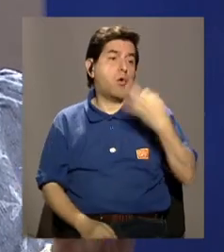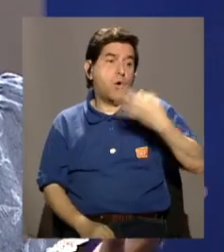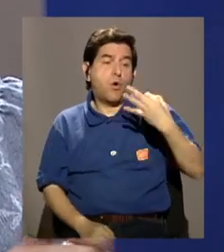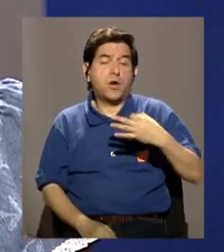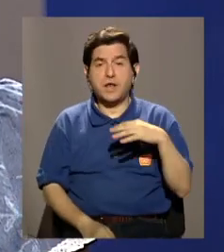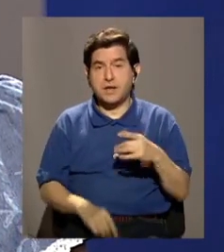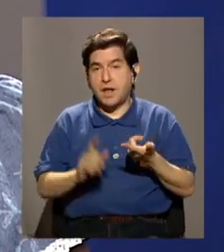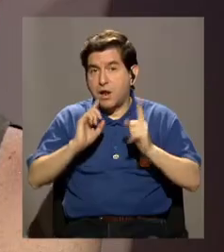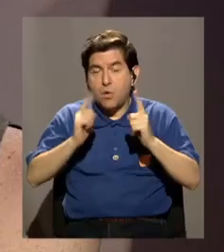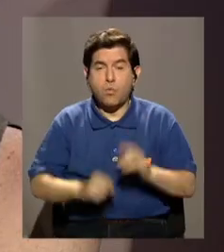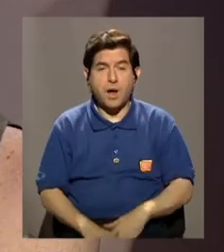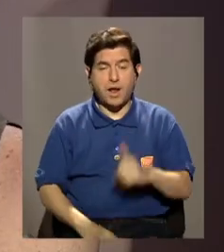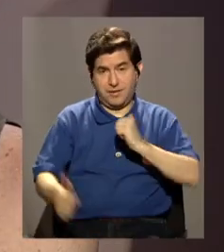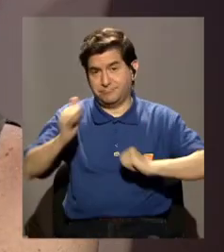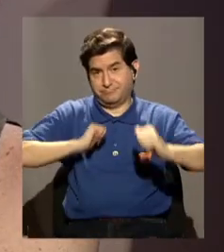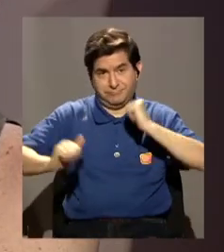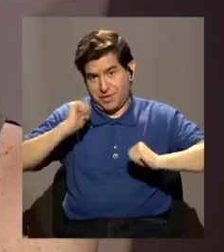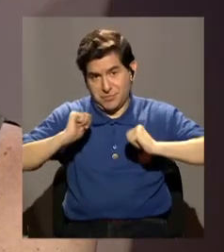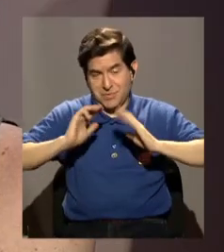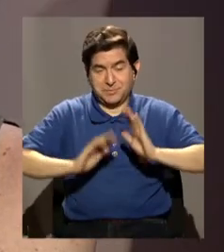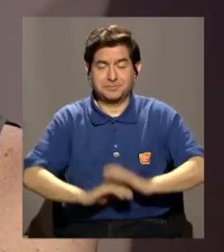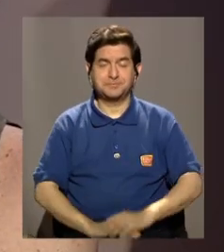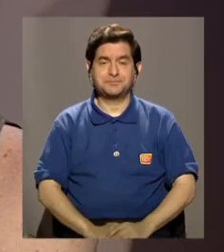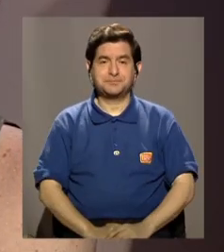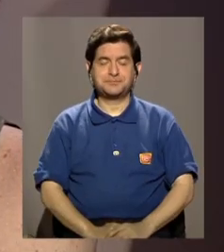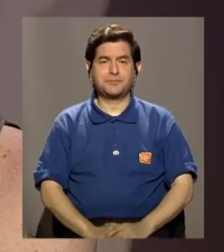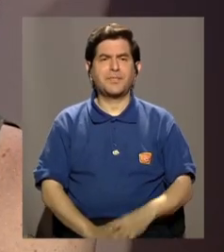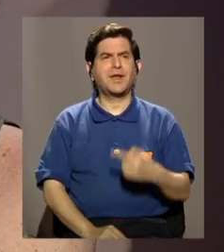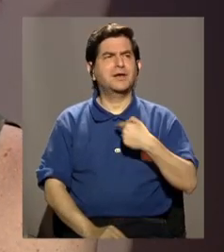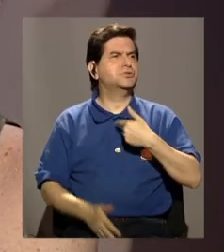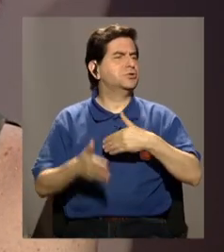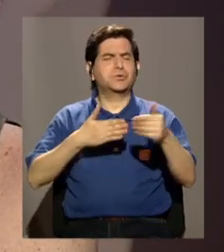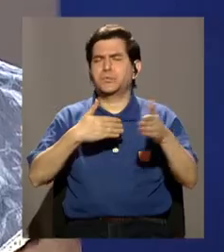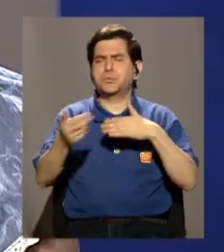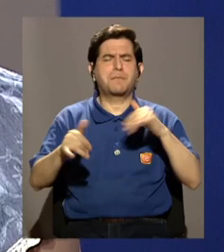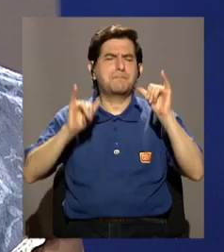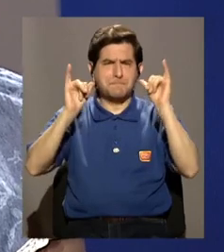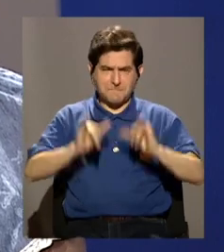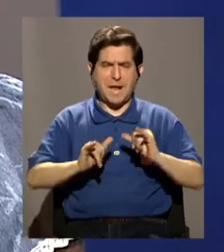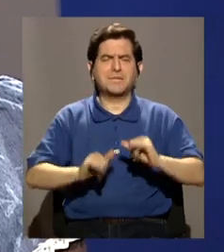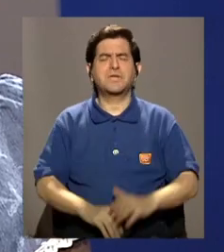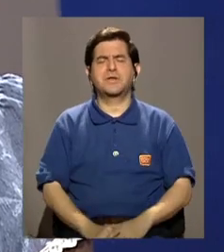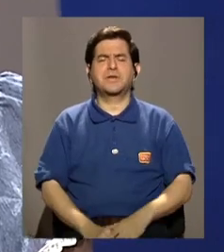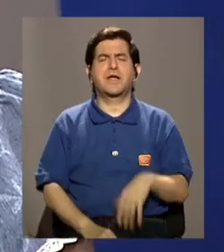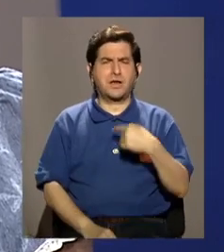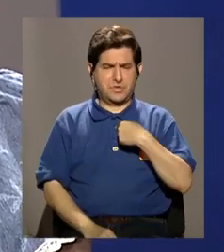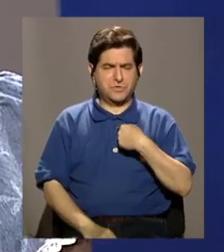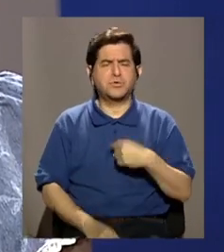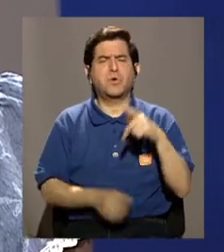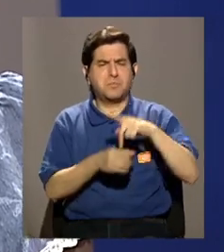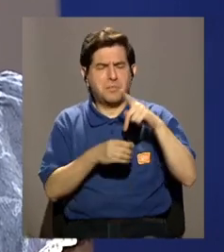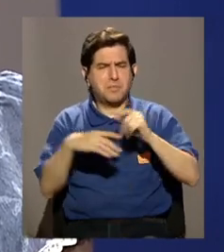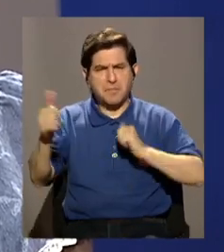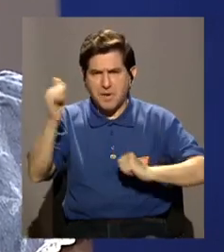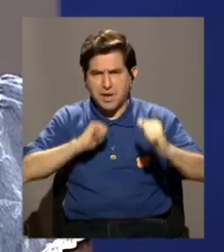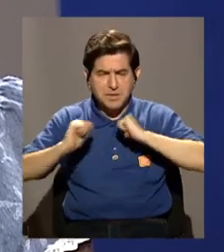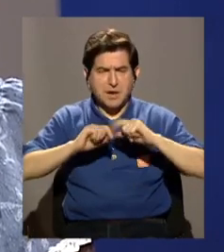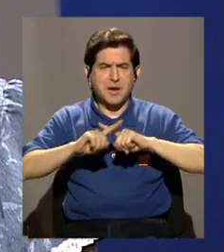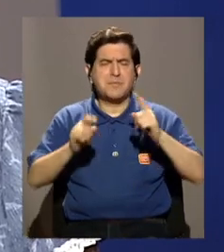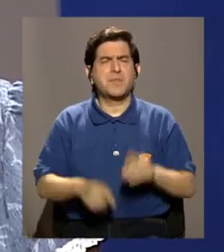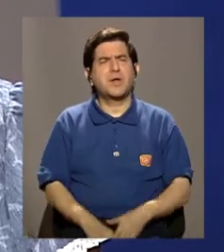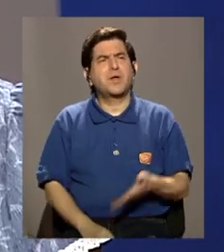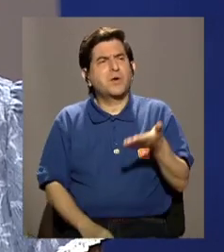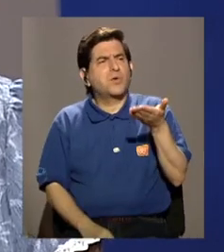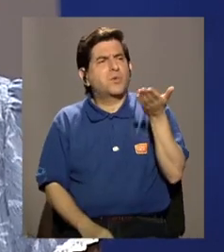oficio original que era el de el de actuación yo a pesar de que me ha mantenido actuando y todo pues hace hacía